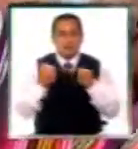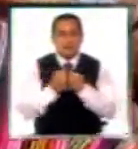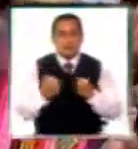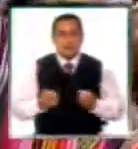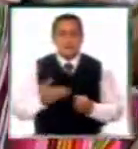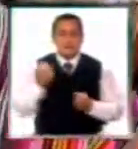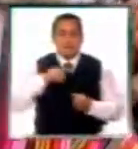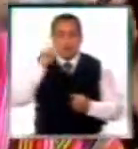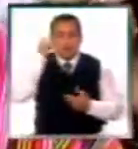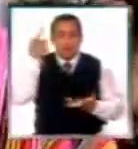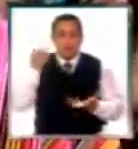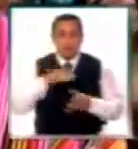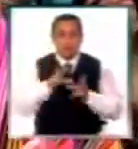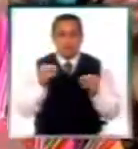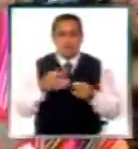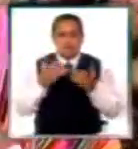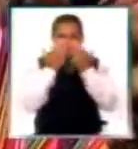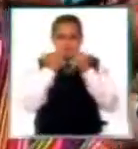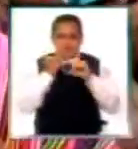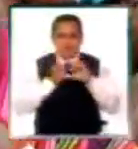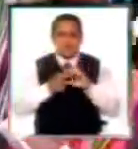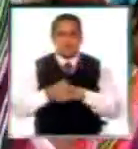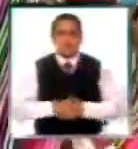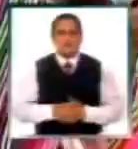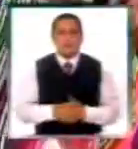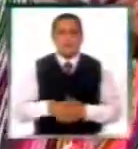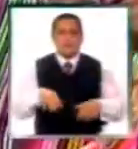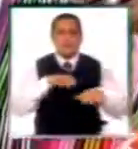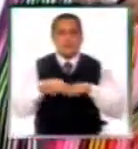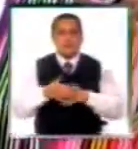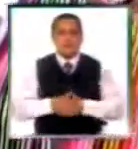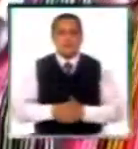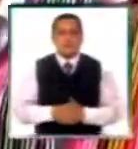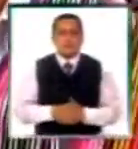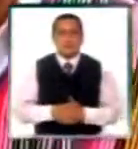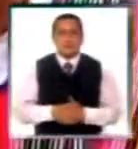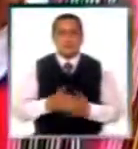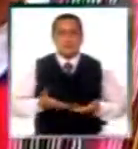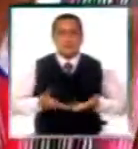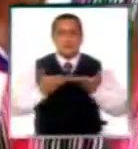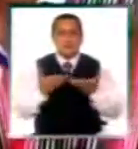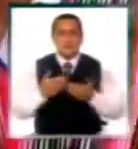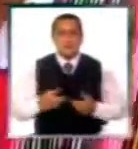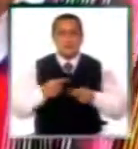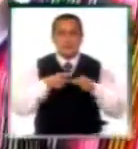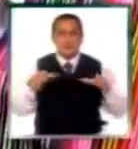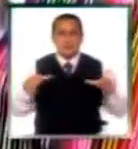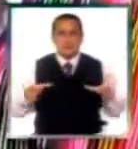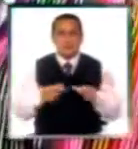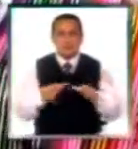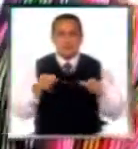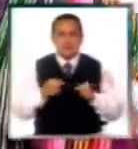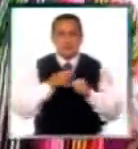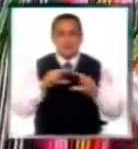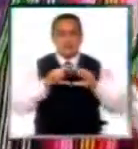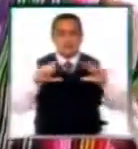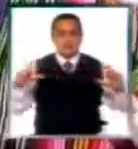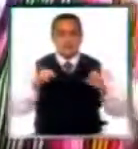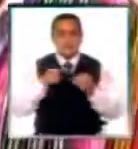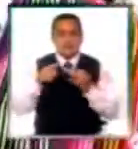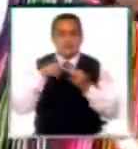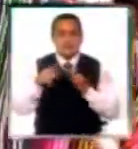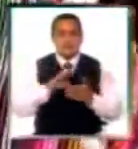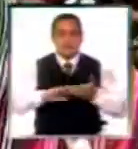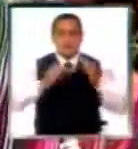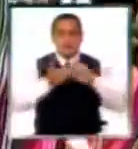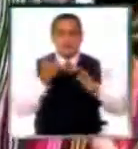de la insanía senderista, haciendo entrega de cheques para proyectos de desarrollo en distintas